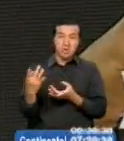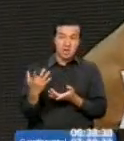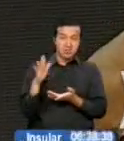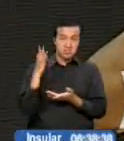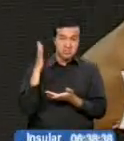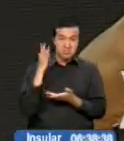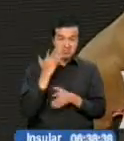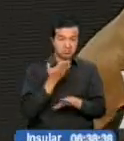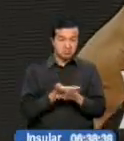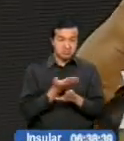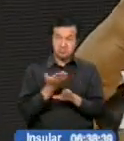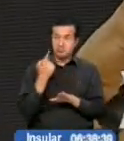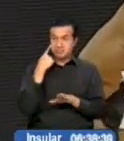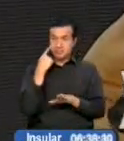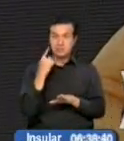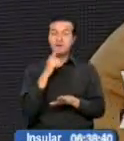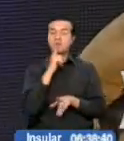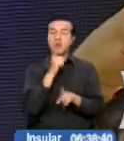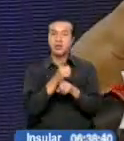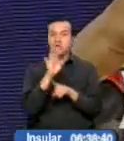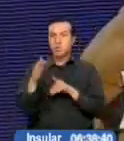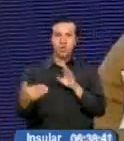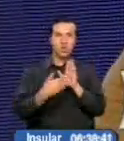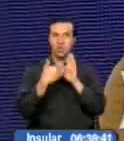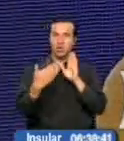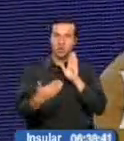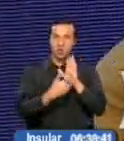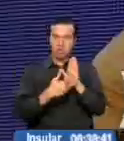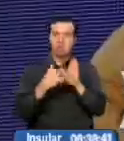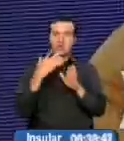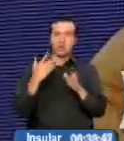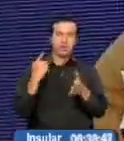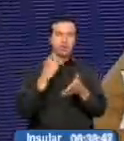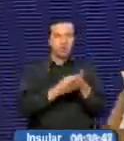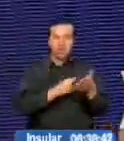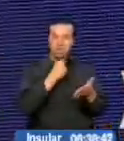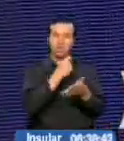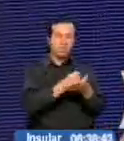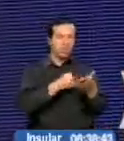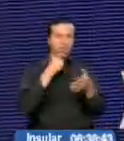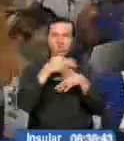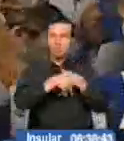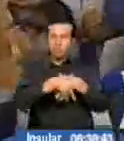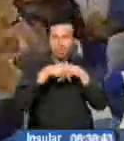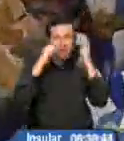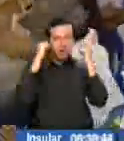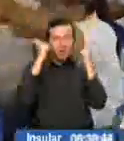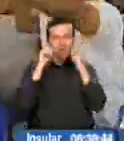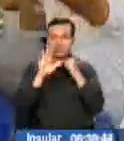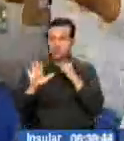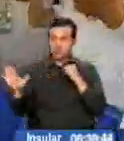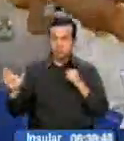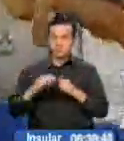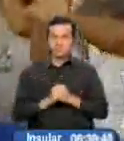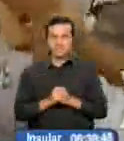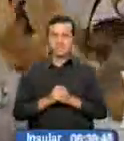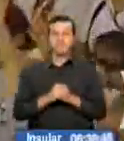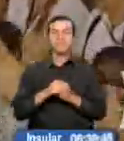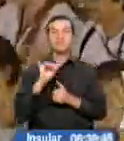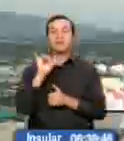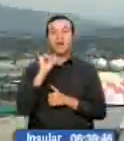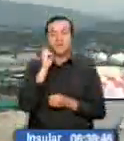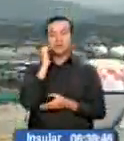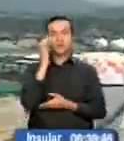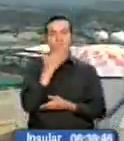a propuestas van a tratar de vencernos en base a la inestabilidad, al desgaste, a los disturbios, etcétera. Durante su rendición de cuentas semanal,